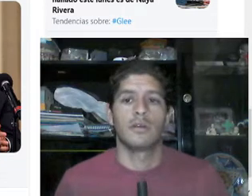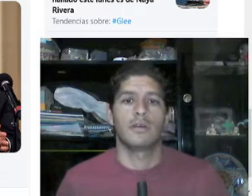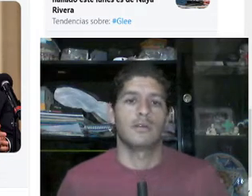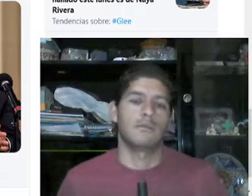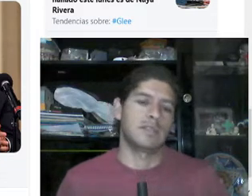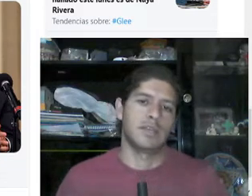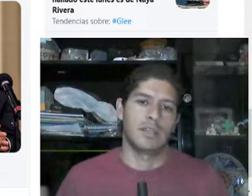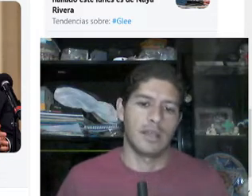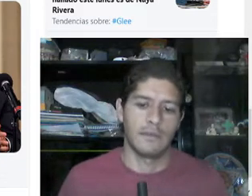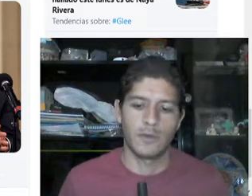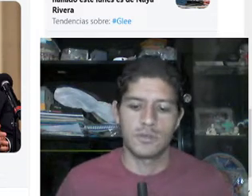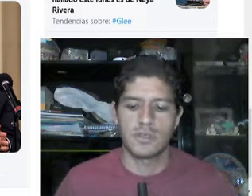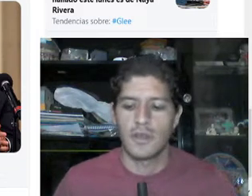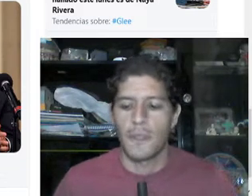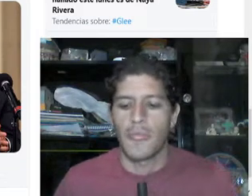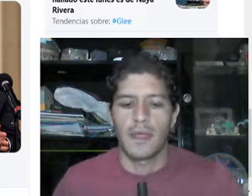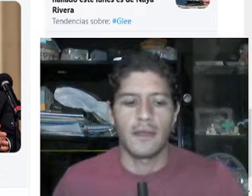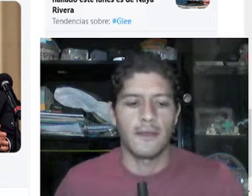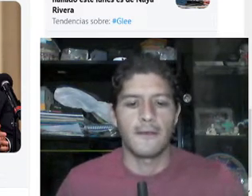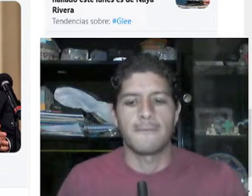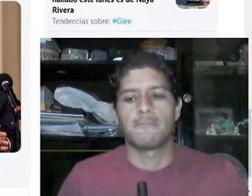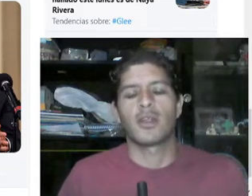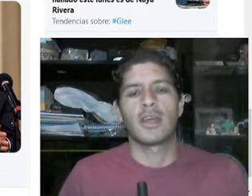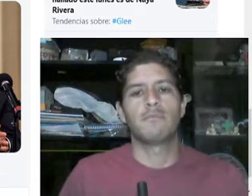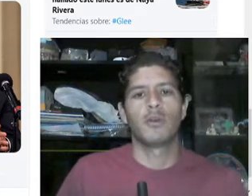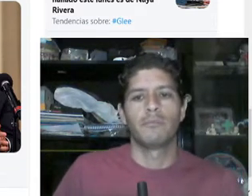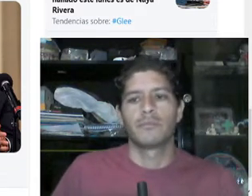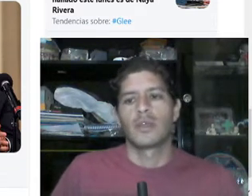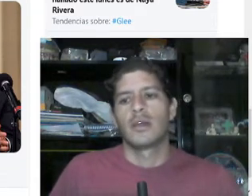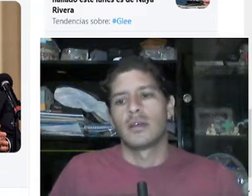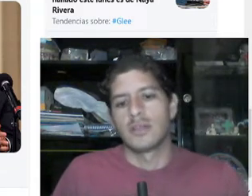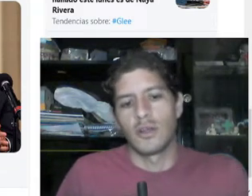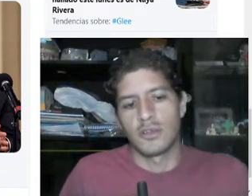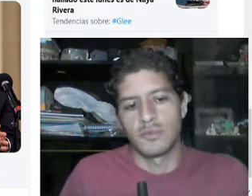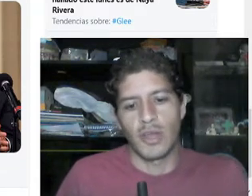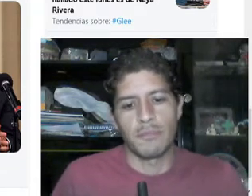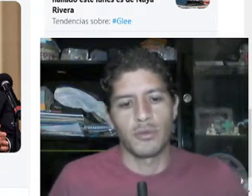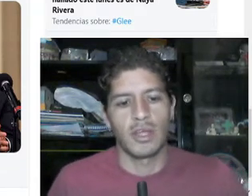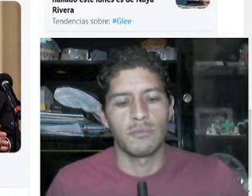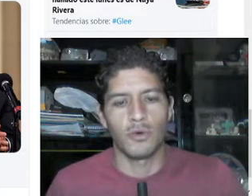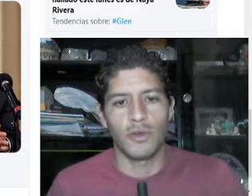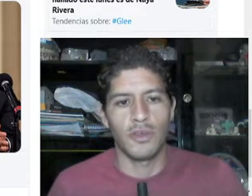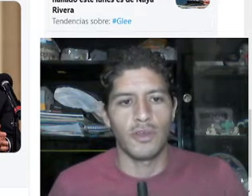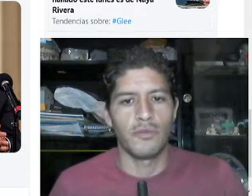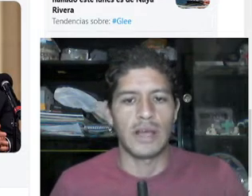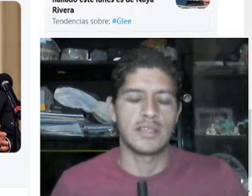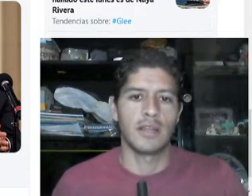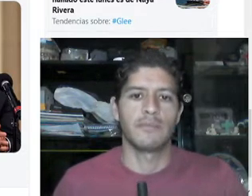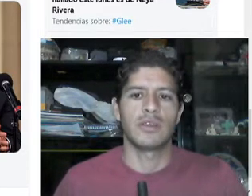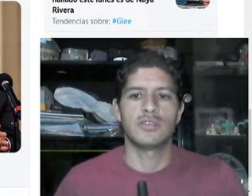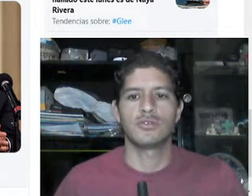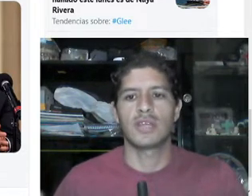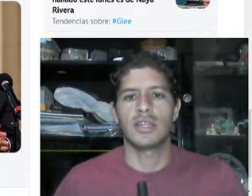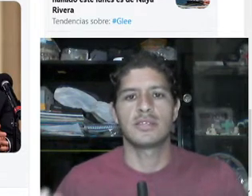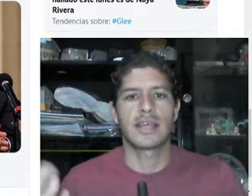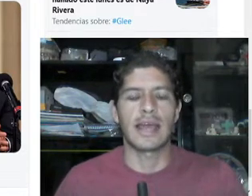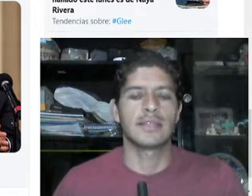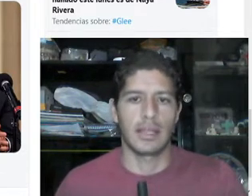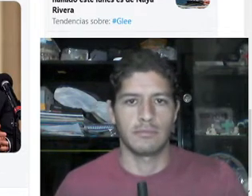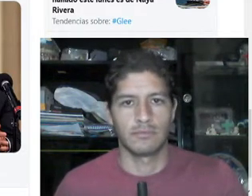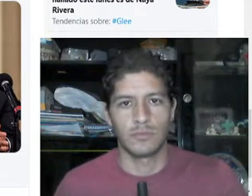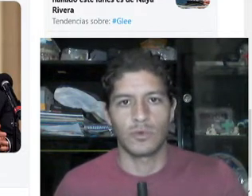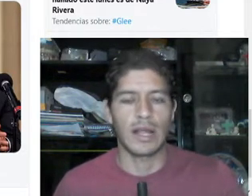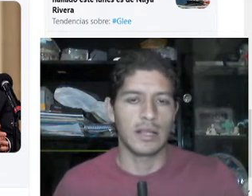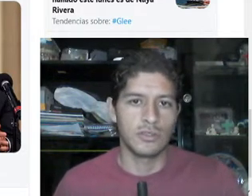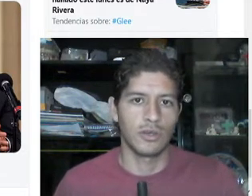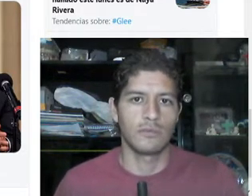grabando, etcétera. Entonces, por ejemplo, se los voy a poner muy fácil. Si ustedes